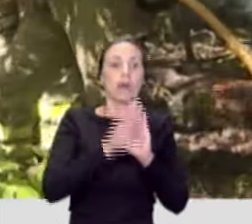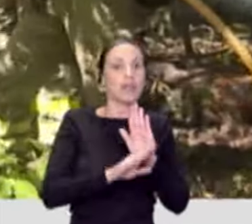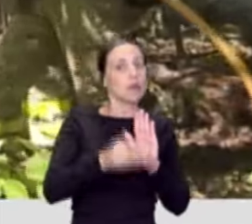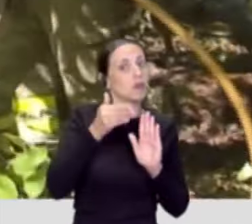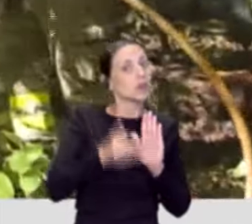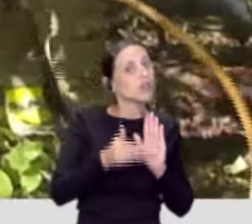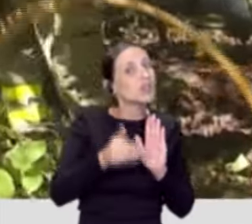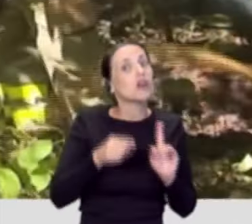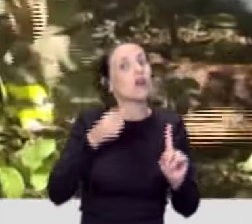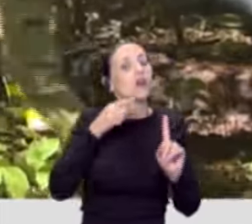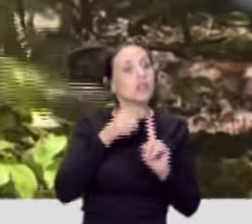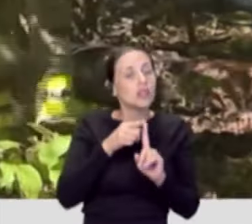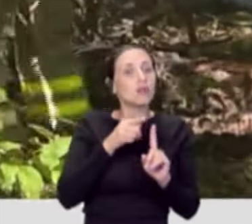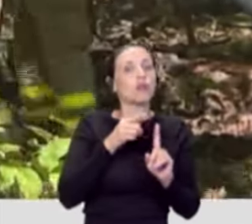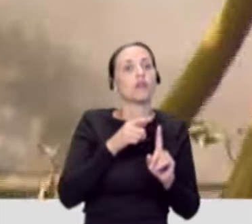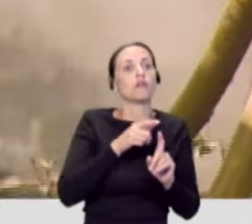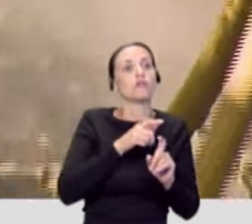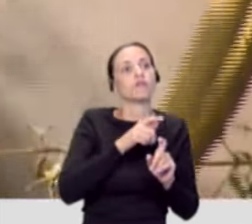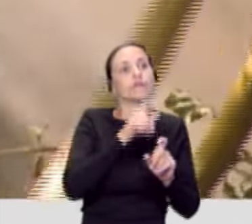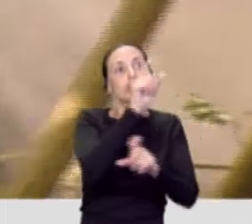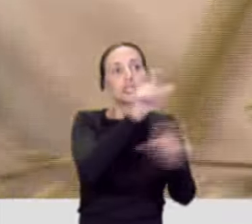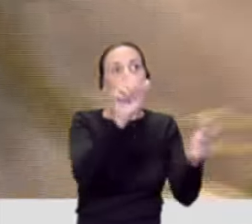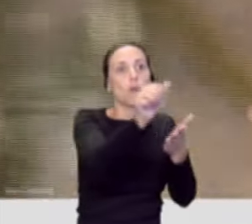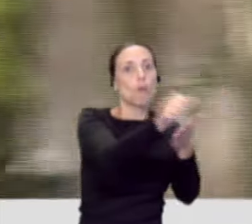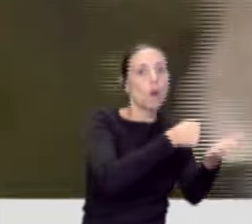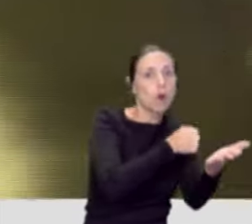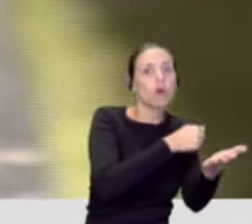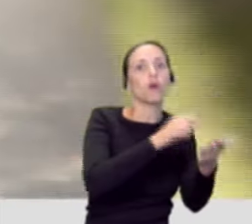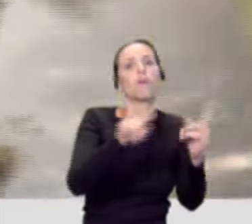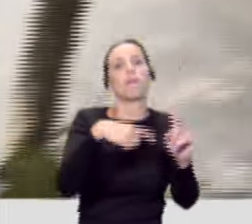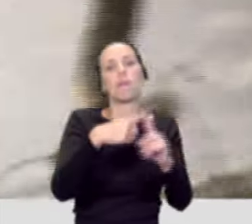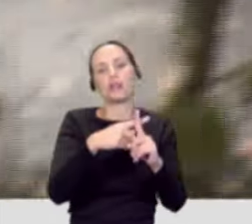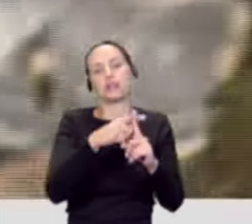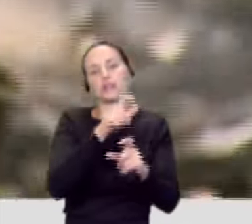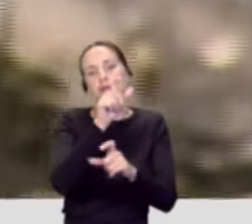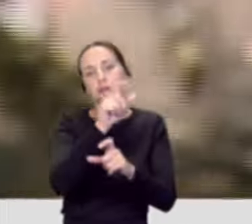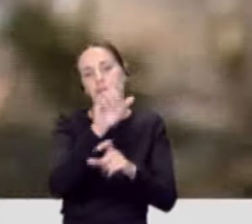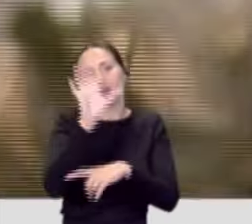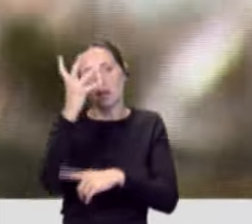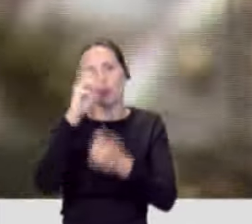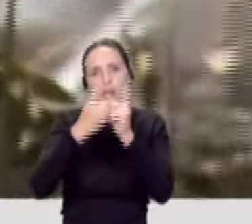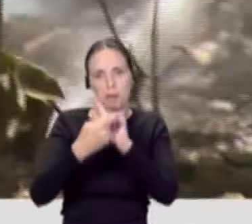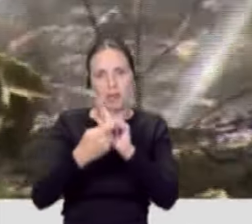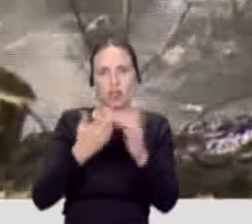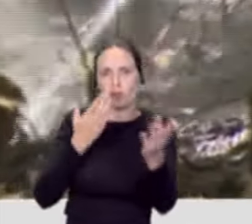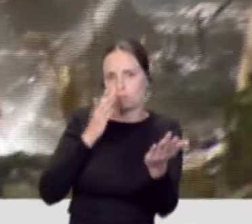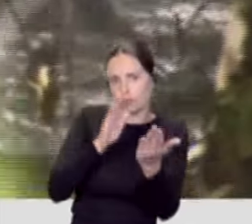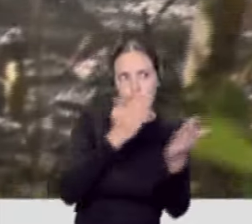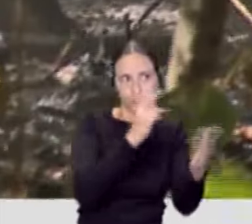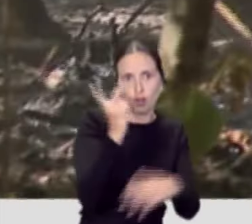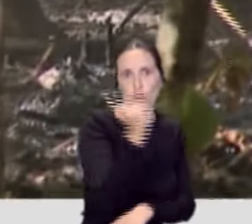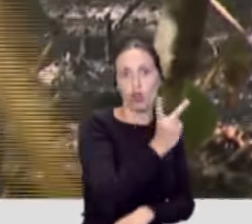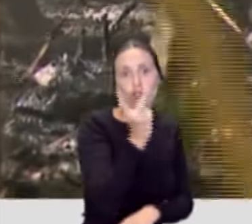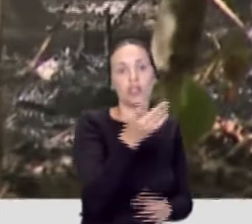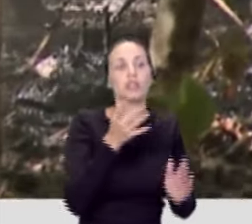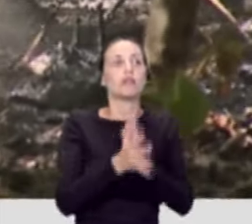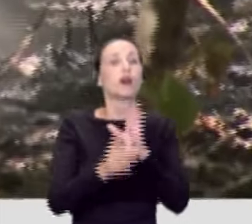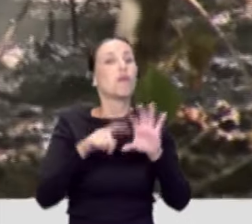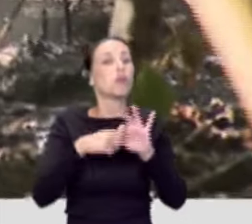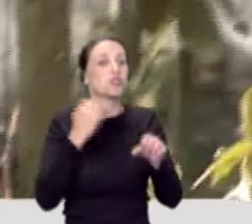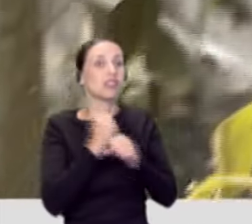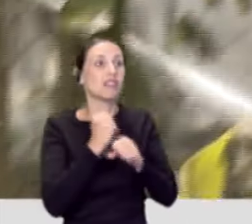sí, contra la despoblación. No olvidemos que es más fácil crear puestos de trabajo en una ciudad en Canarias o en la